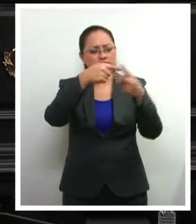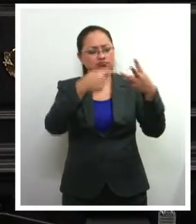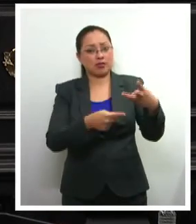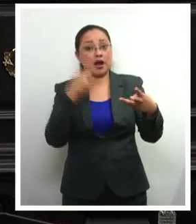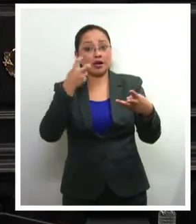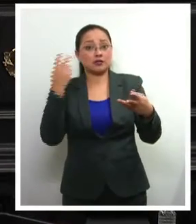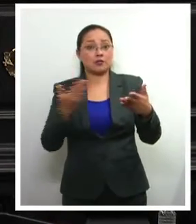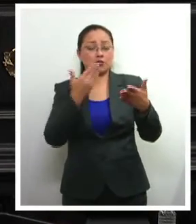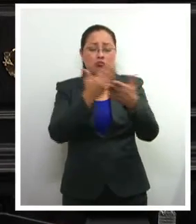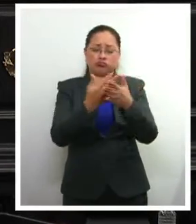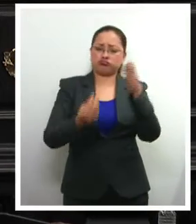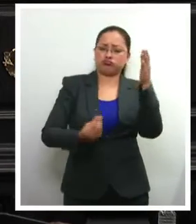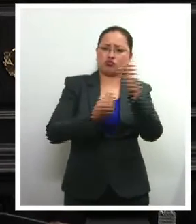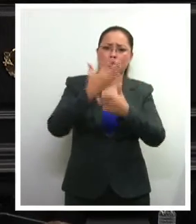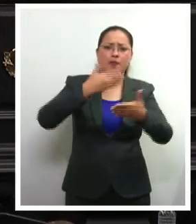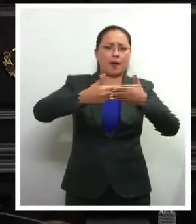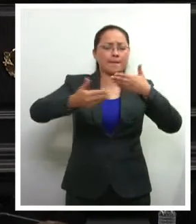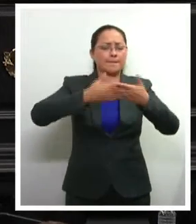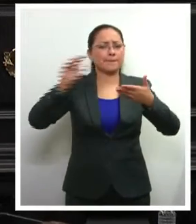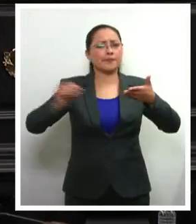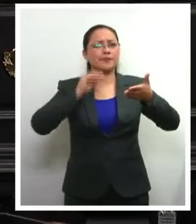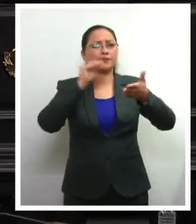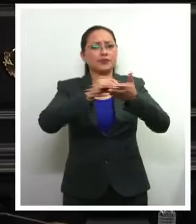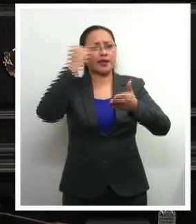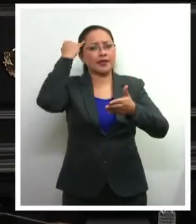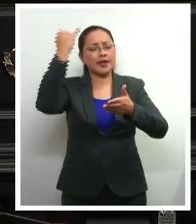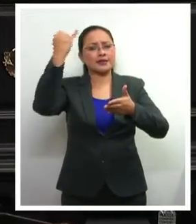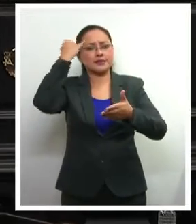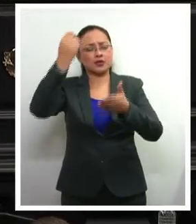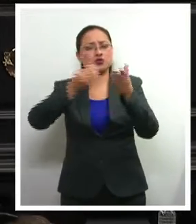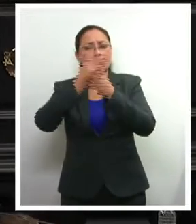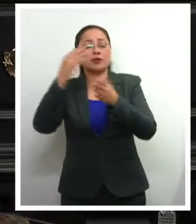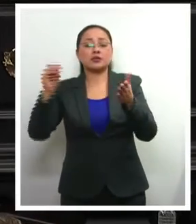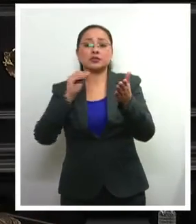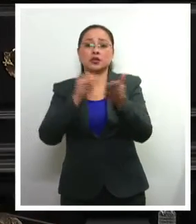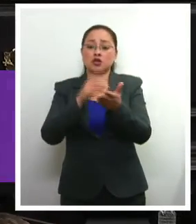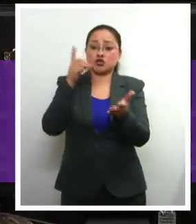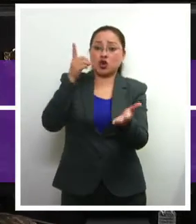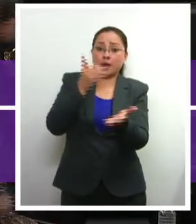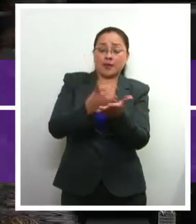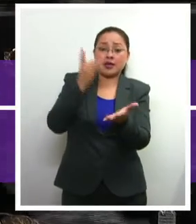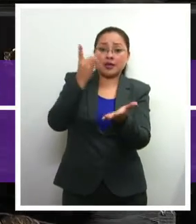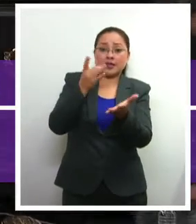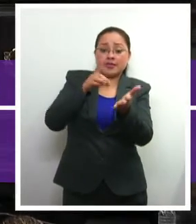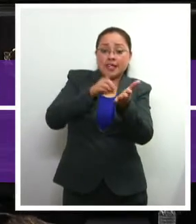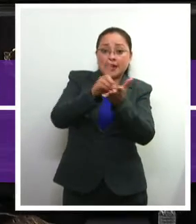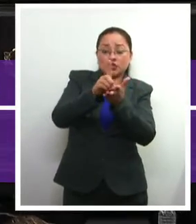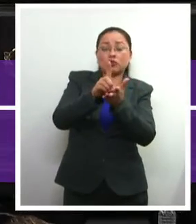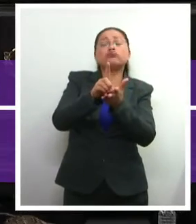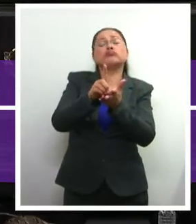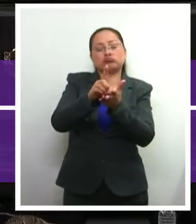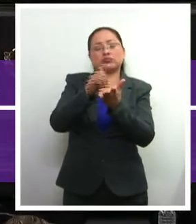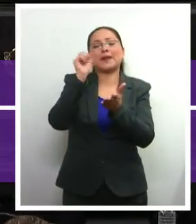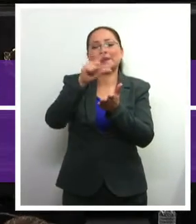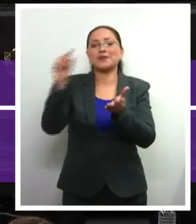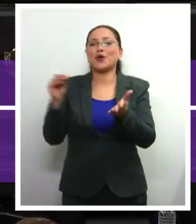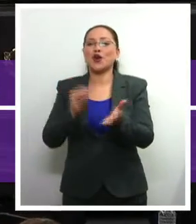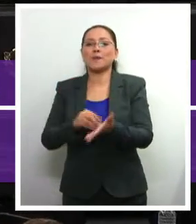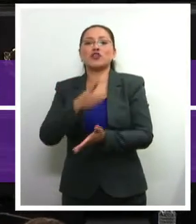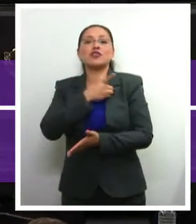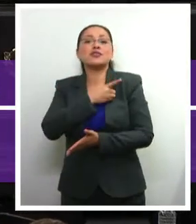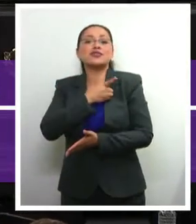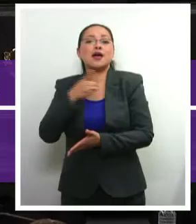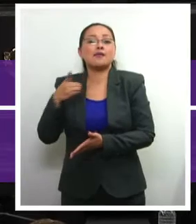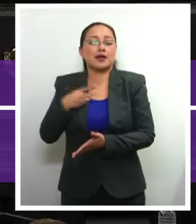es innovadora al incorporar no solo el derecho, sino el deber de todos de